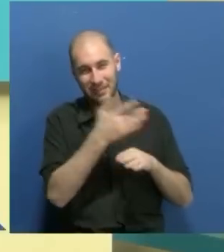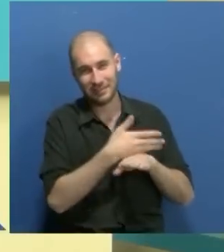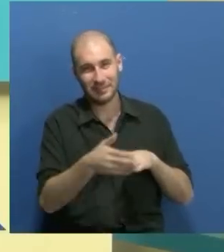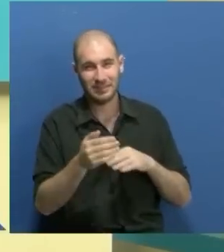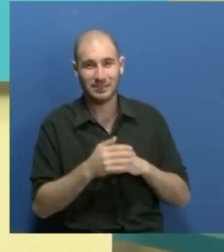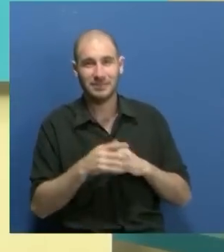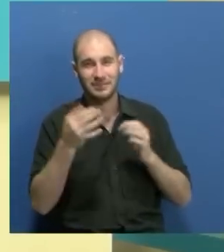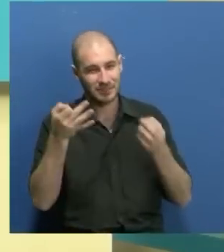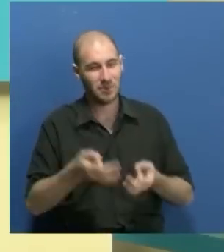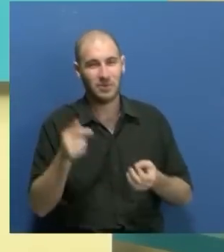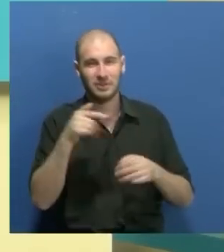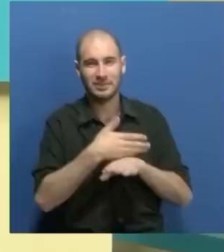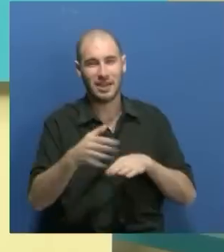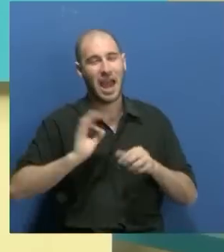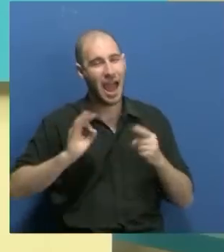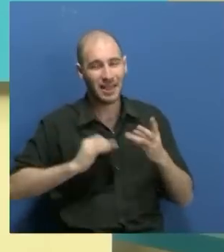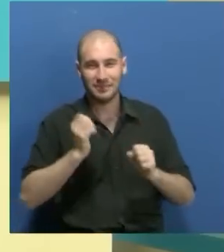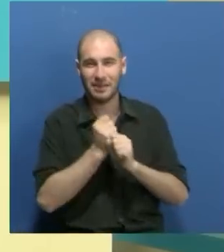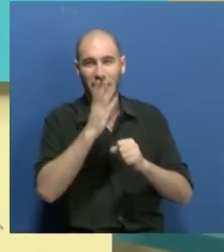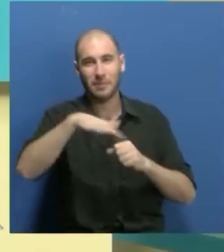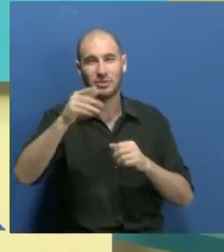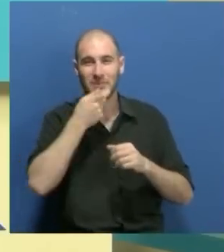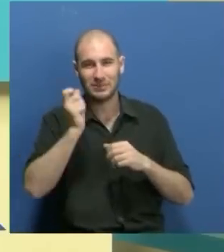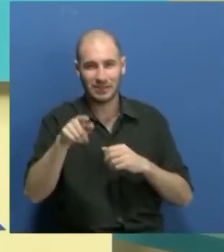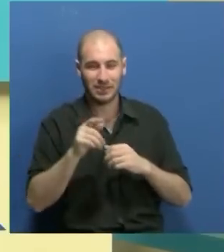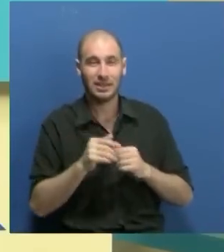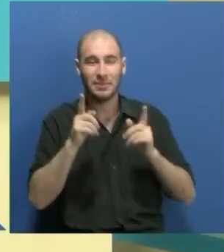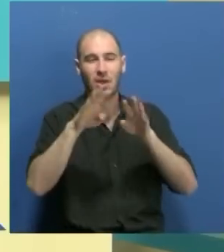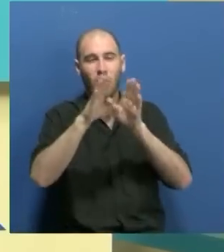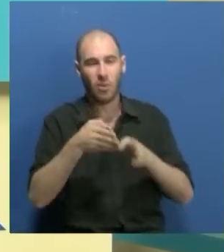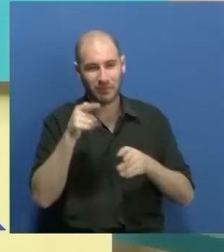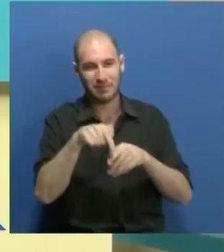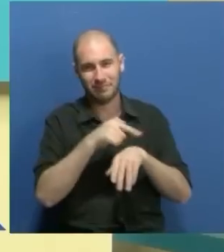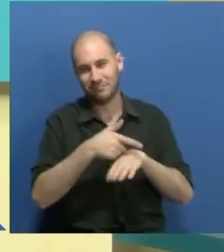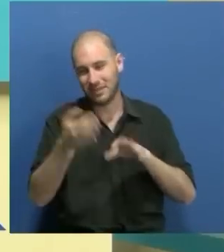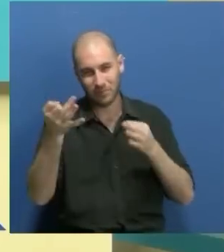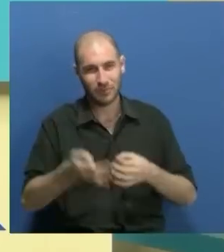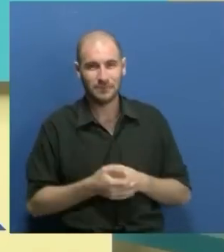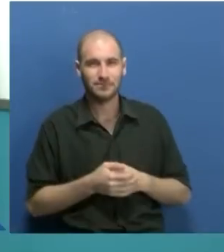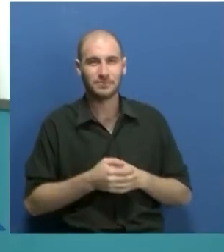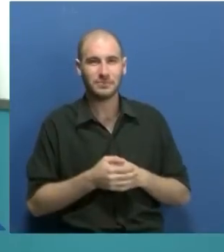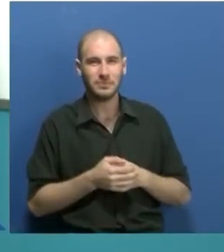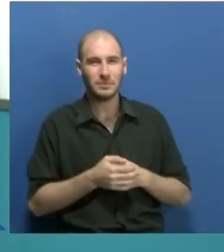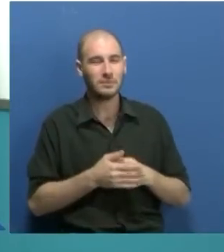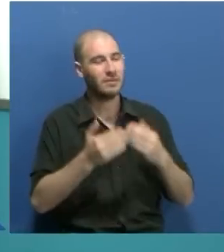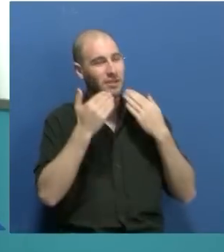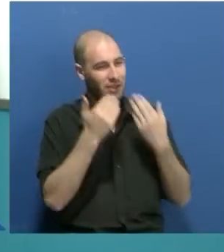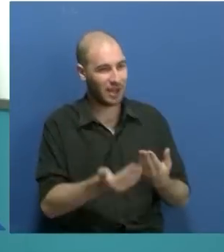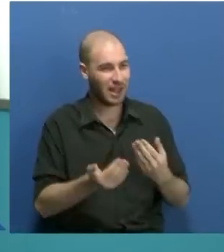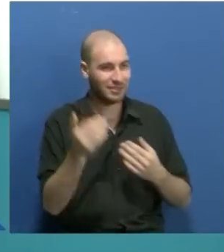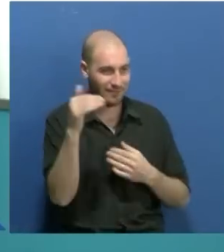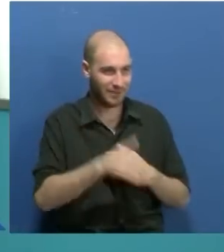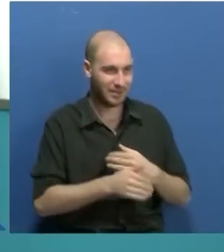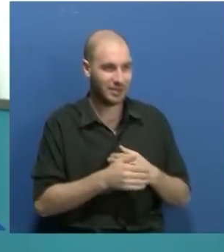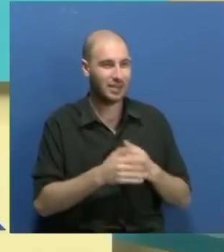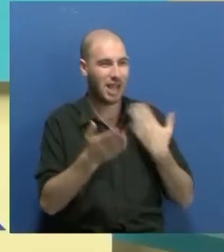nosotros seguramente seguirán por décadas trabajando en la montaña de Mendoza. Y las cuevas da para mucho tiempo, ¿sí? Absolutamente. Les agradecemos mucho la